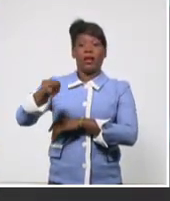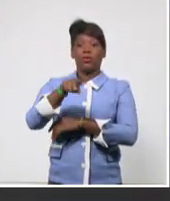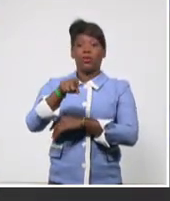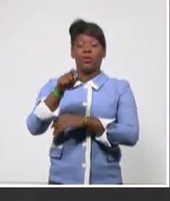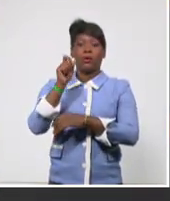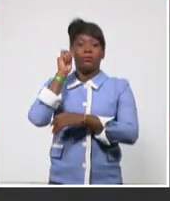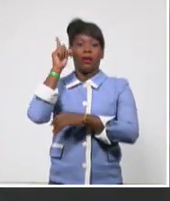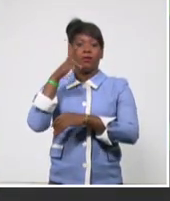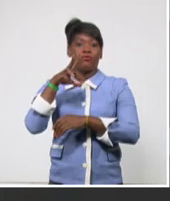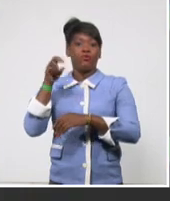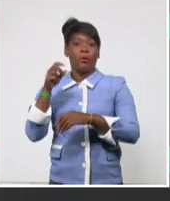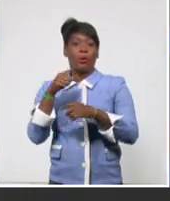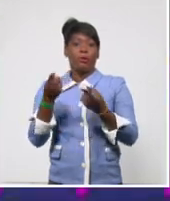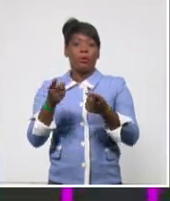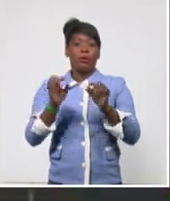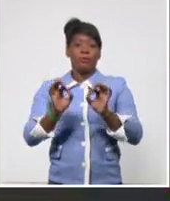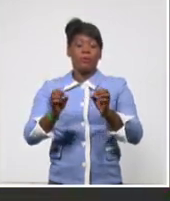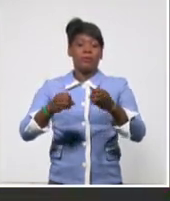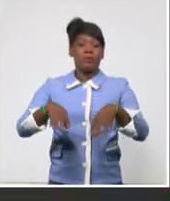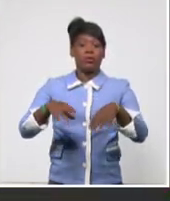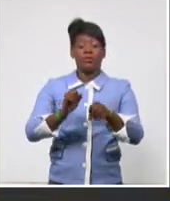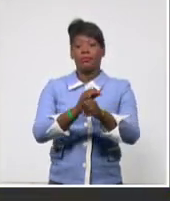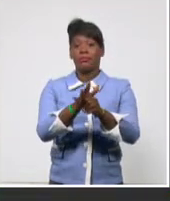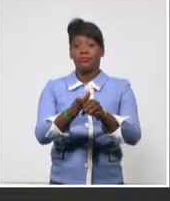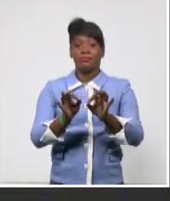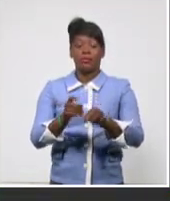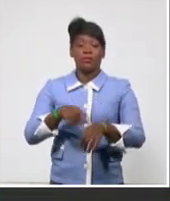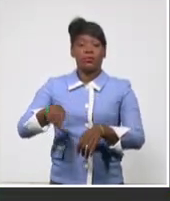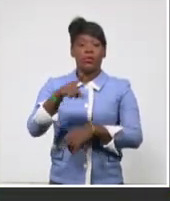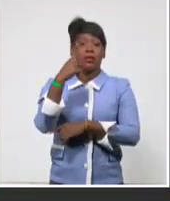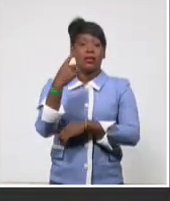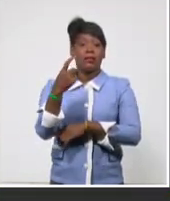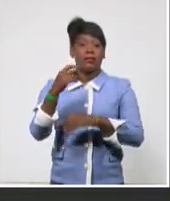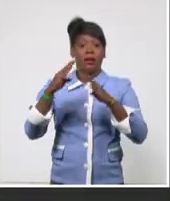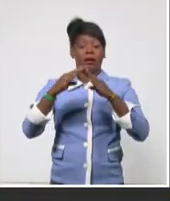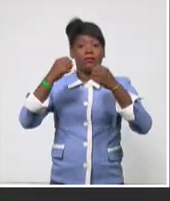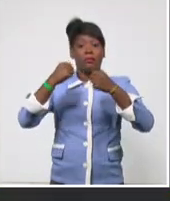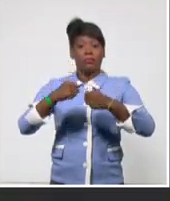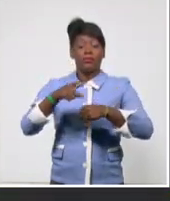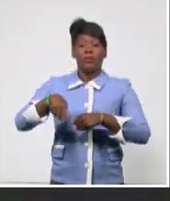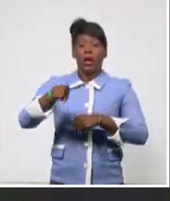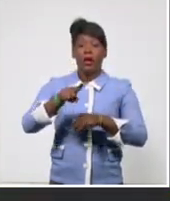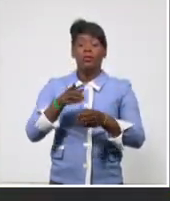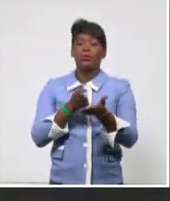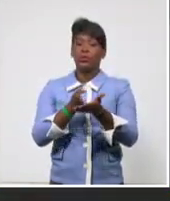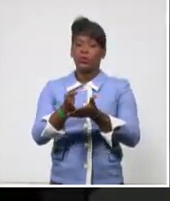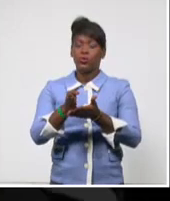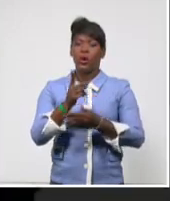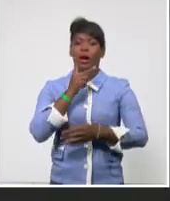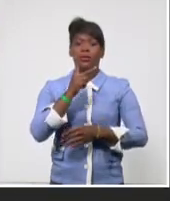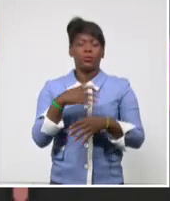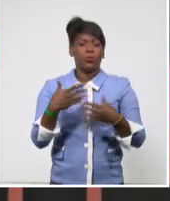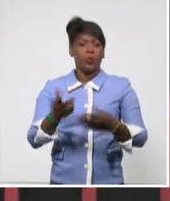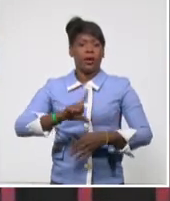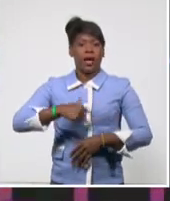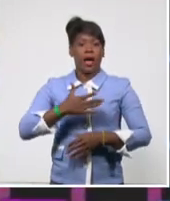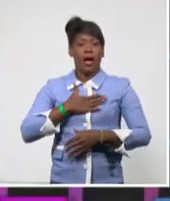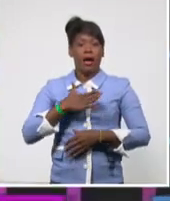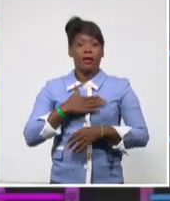de una pandemia por la necesidad de seguirle dando ese pertinente espacio al arte y a los más jóvenes